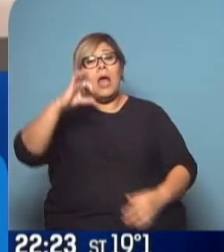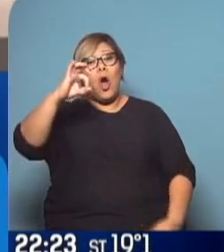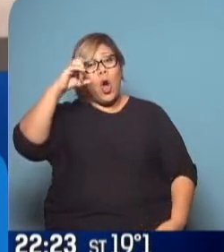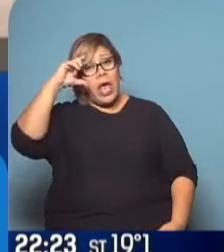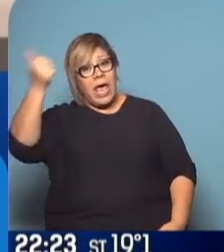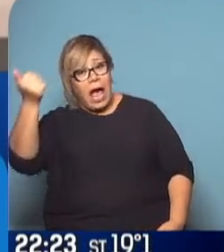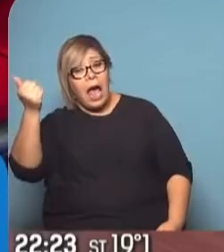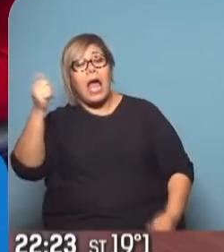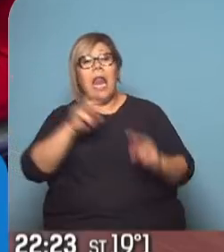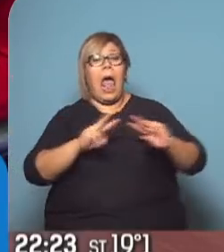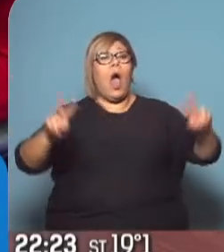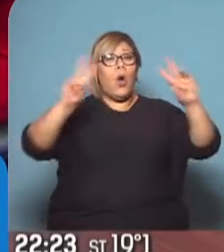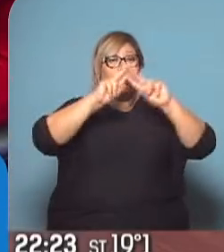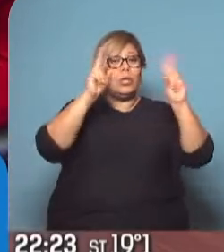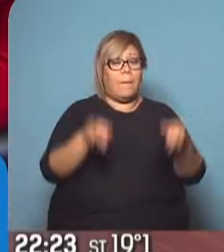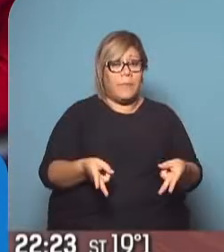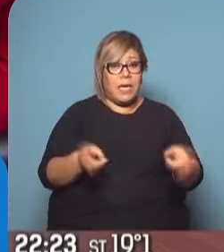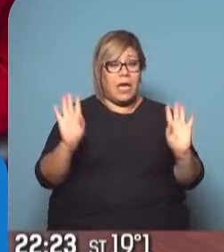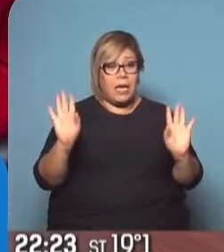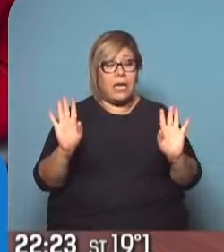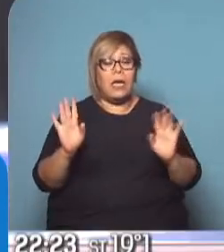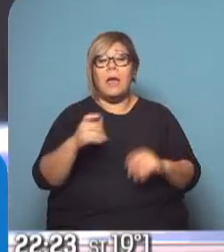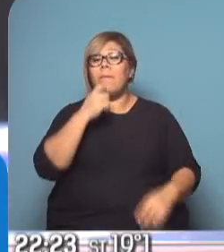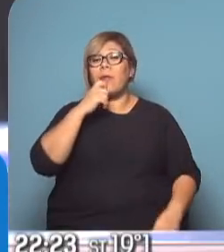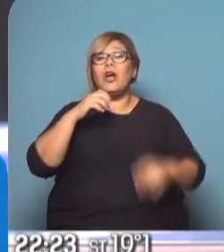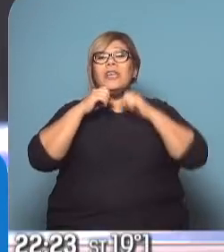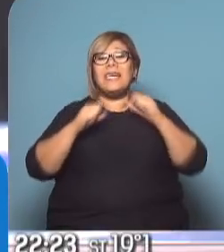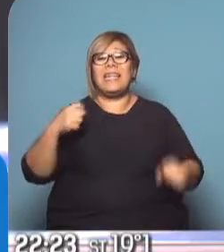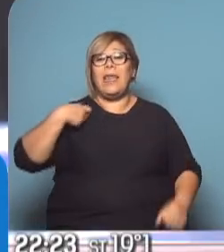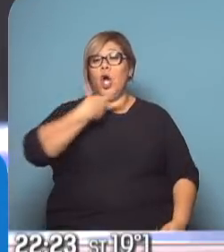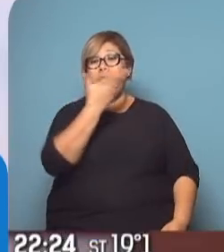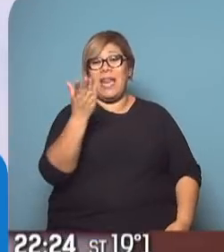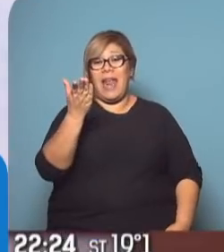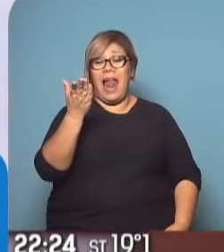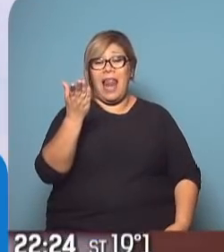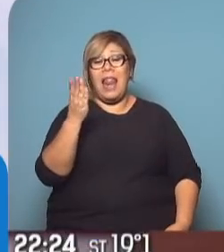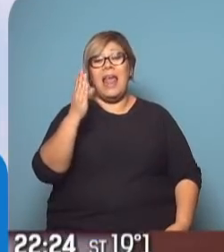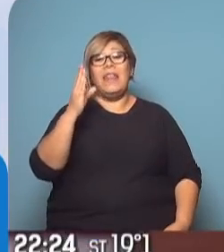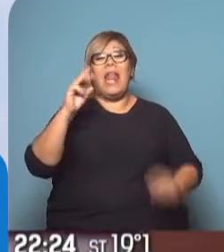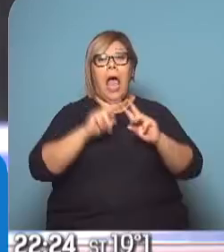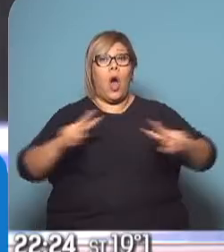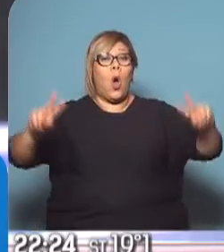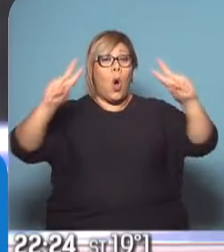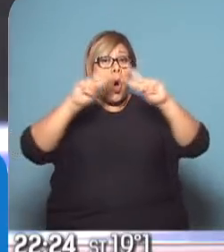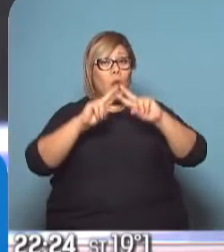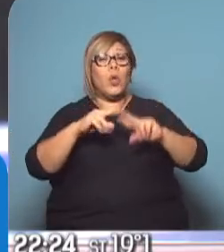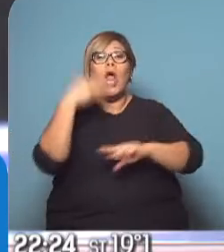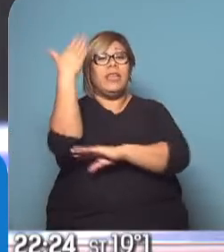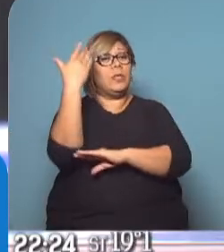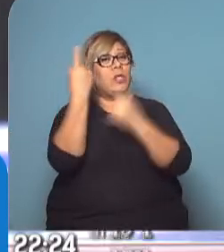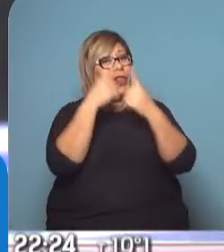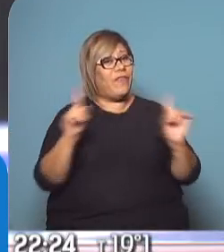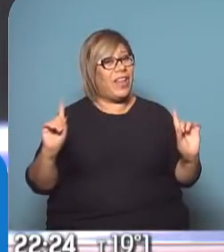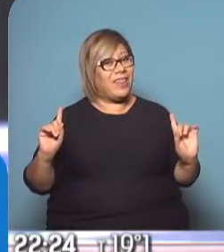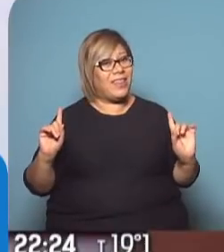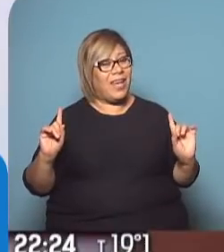tiene muchas caras. Y el secretario general en esta última semana ha tenido un discurso distinto que el que había tenido con anterioridad. Tiene Rusia y China. Que ahí